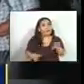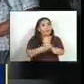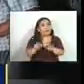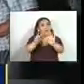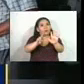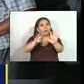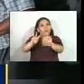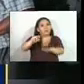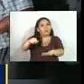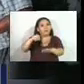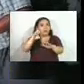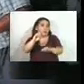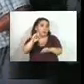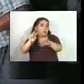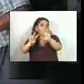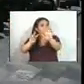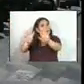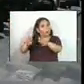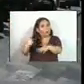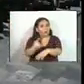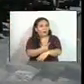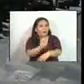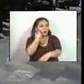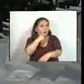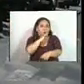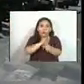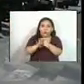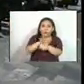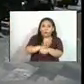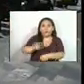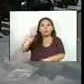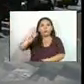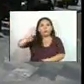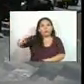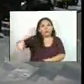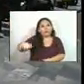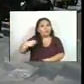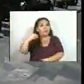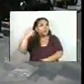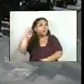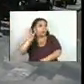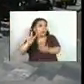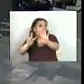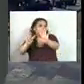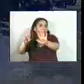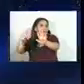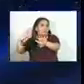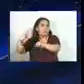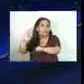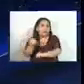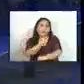.074 casos de coronavirus y 2.760 muertes